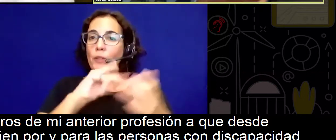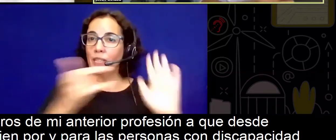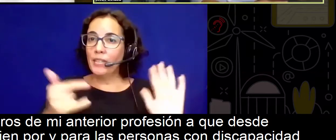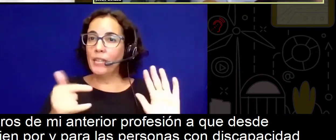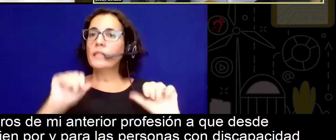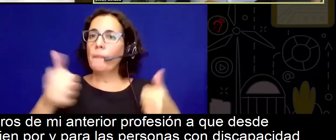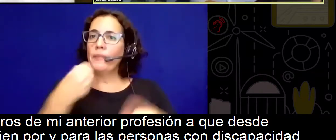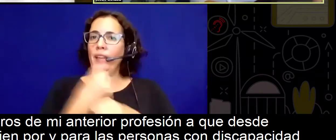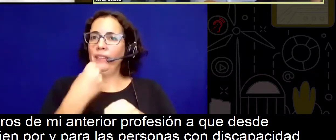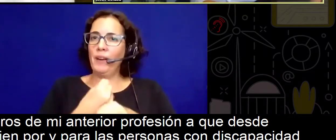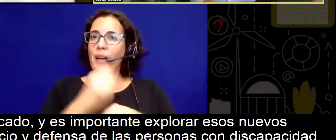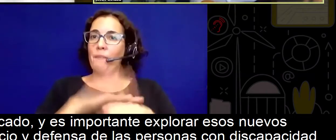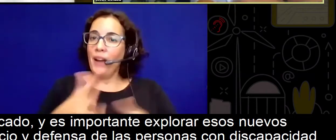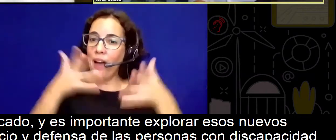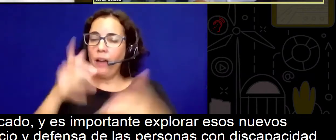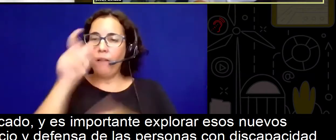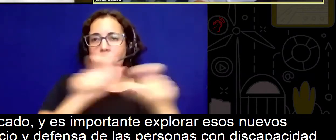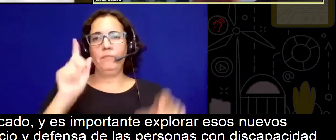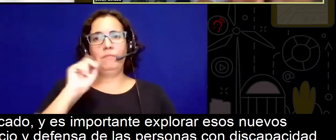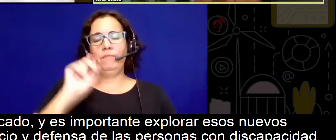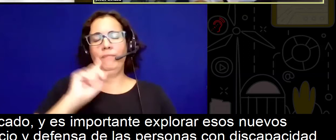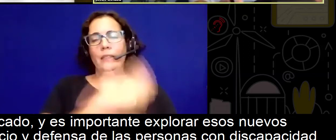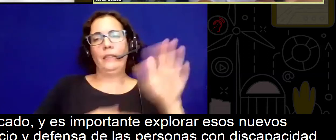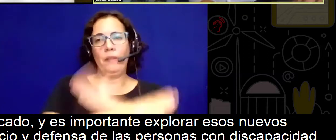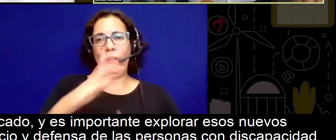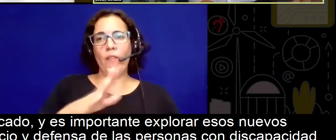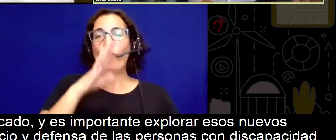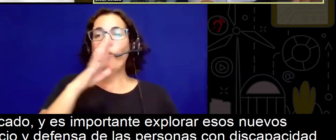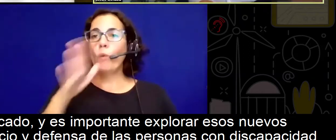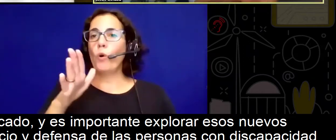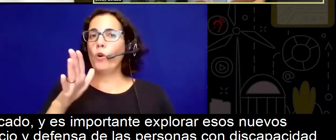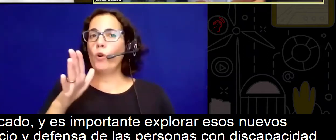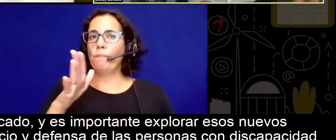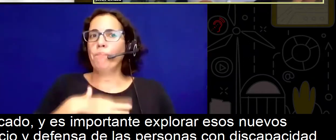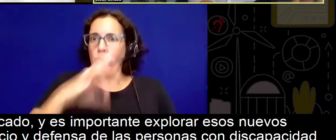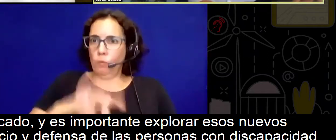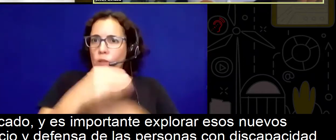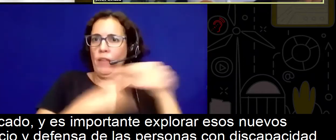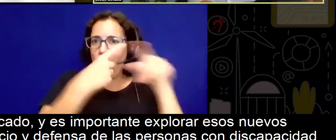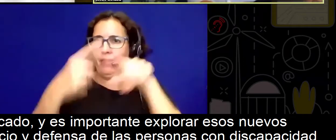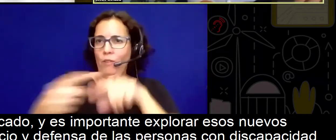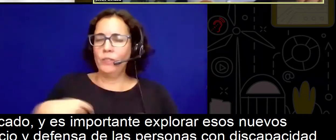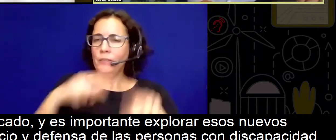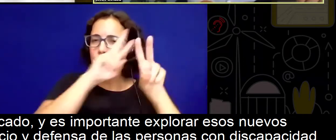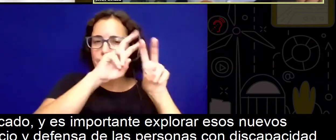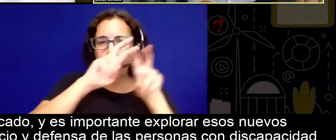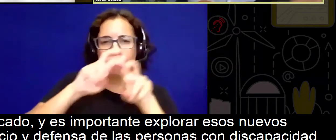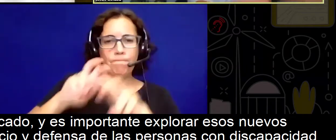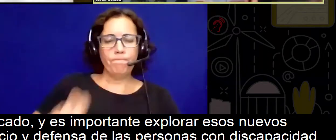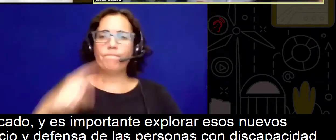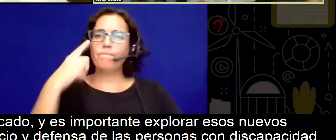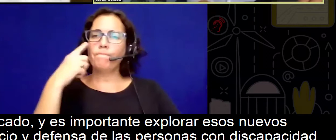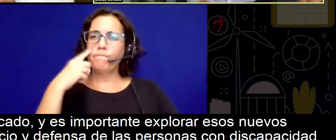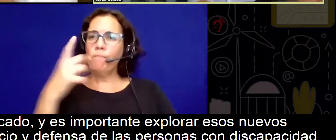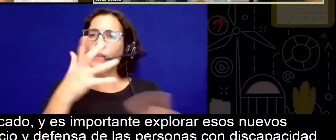por y para las personas con discapacidad, porque evidentemente también hay mercado, ¿no? Y es importante explorar esos nuevos mercados en beneficio